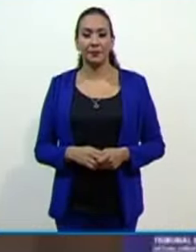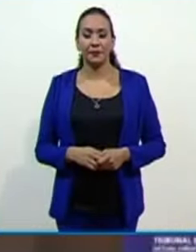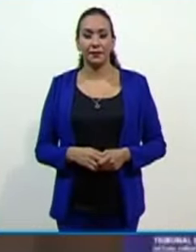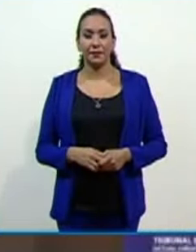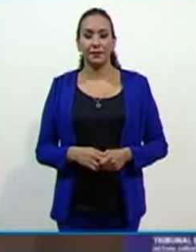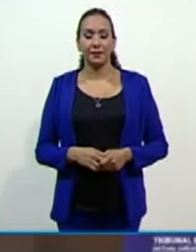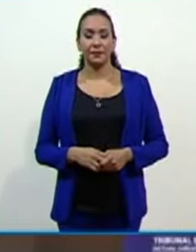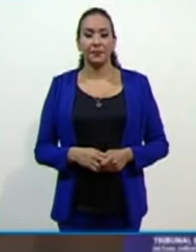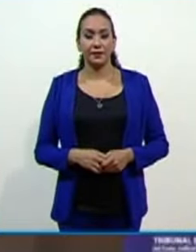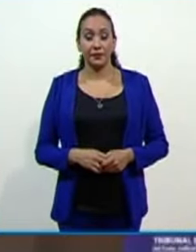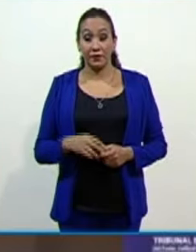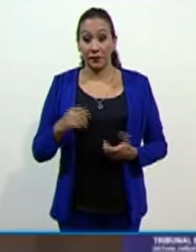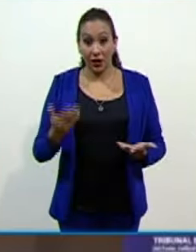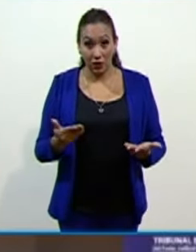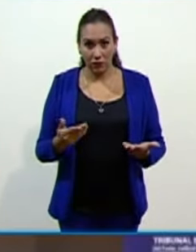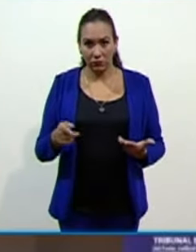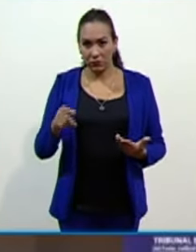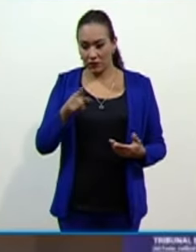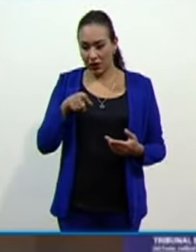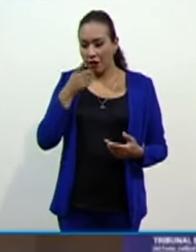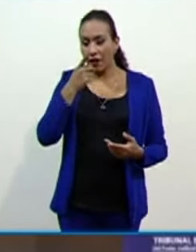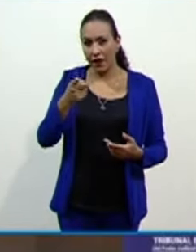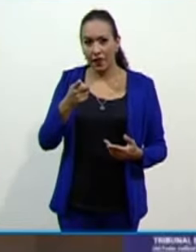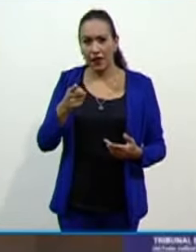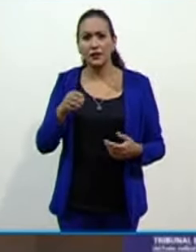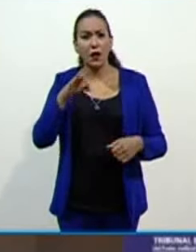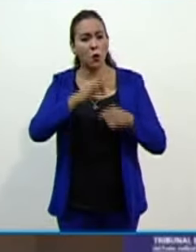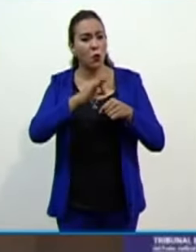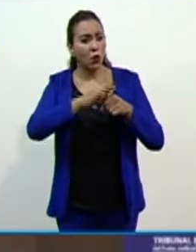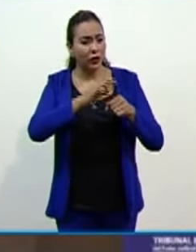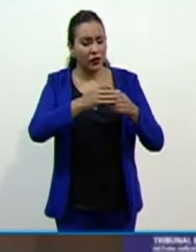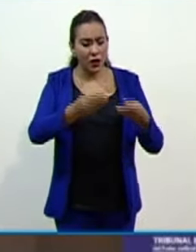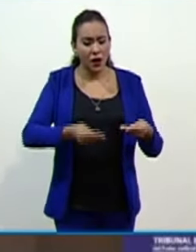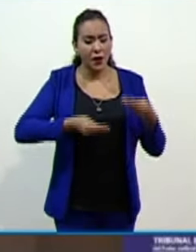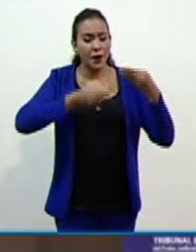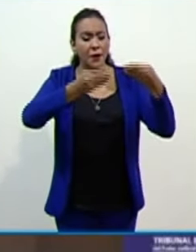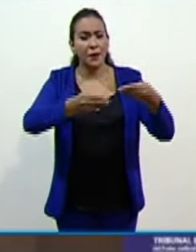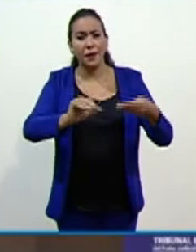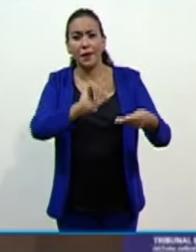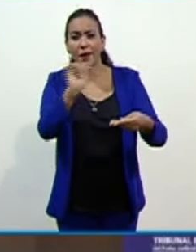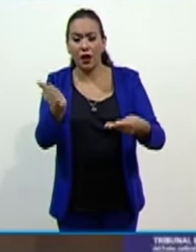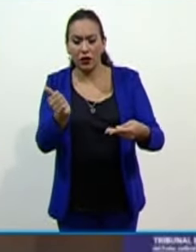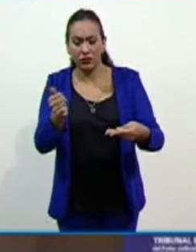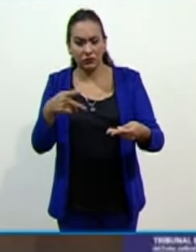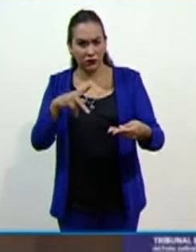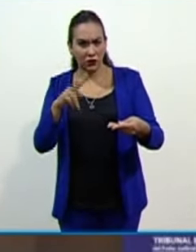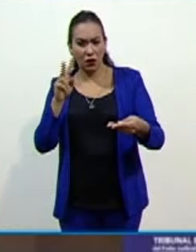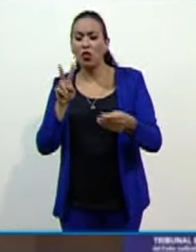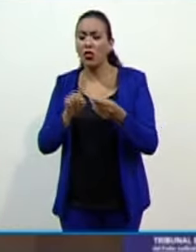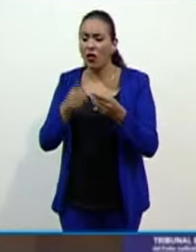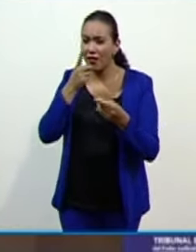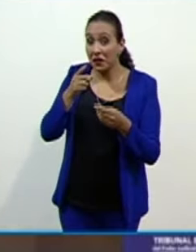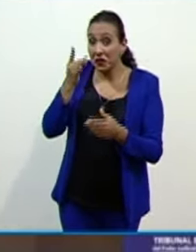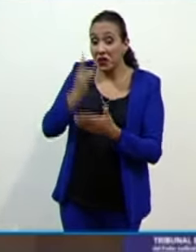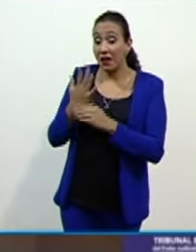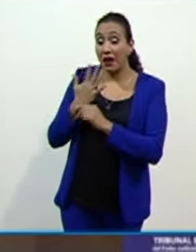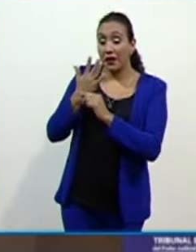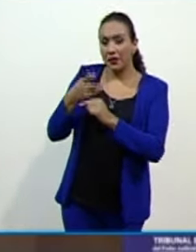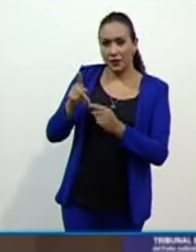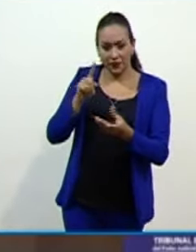Además, tampoco acredita la supuesta indebida transferencia de votos que alega, pues las pruebas aportadas en instancia local resultan insuficientes para